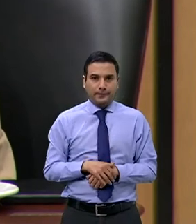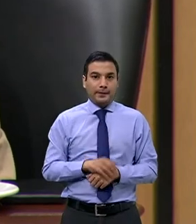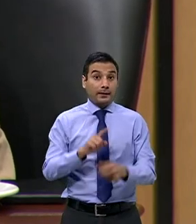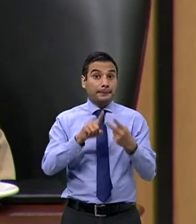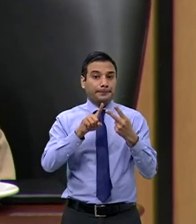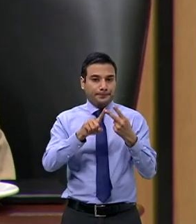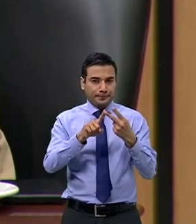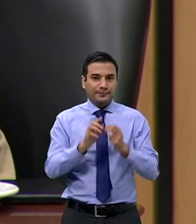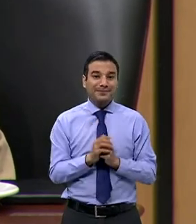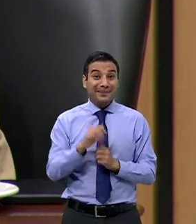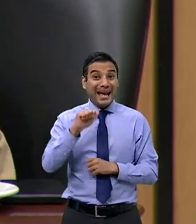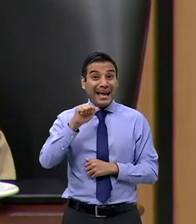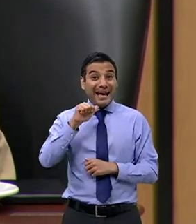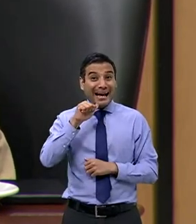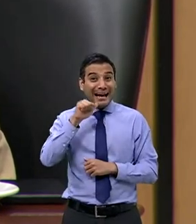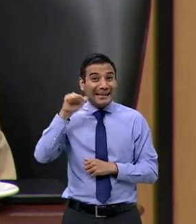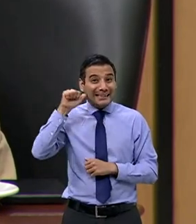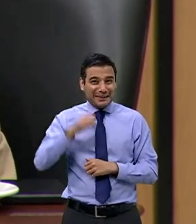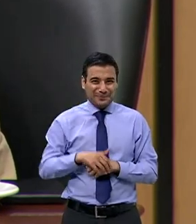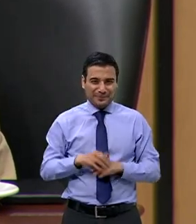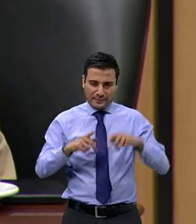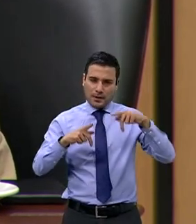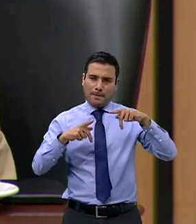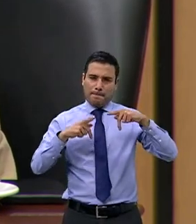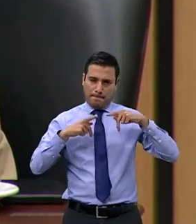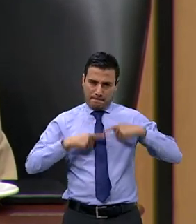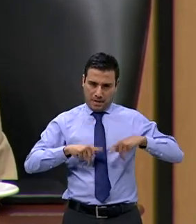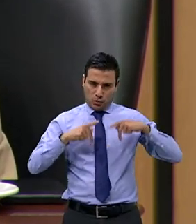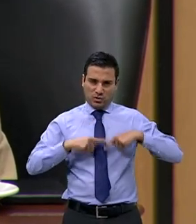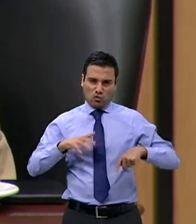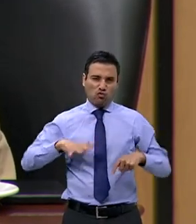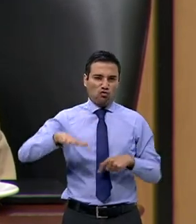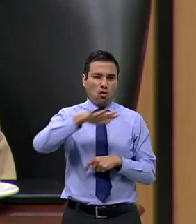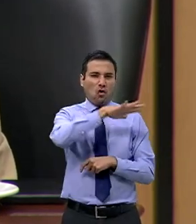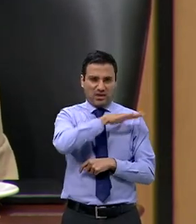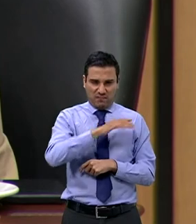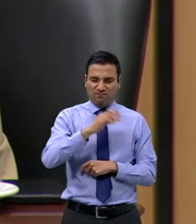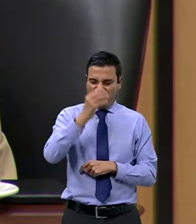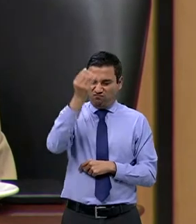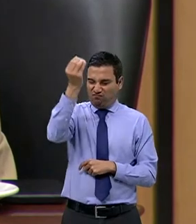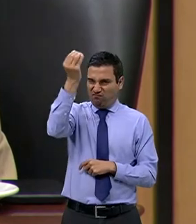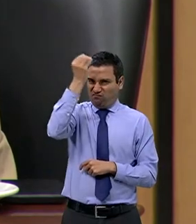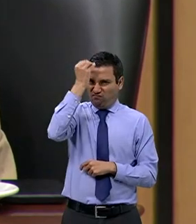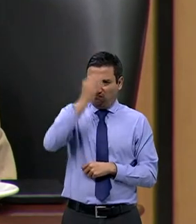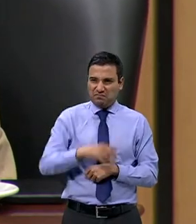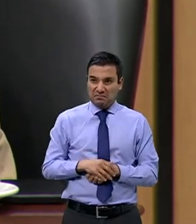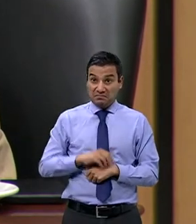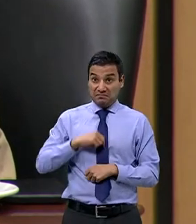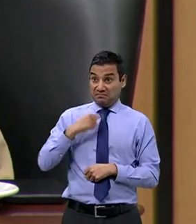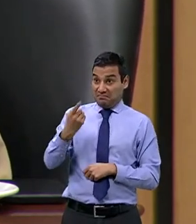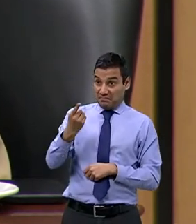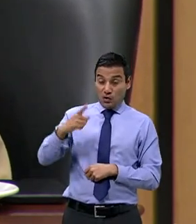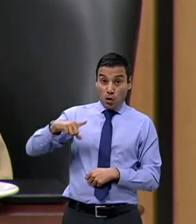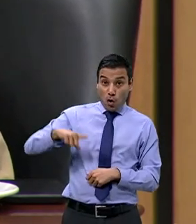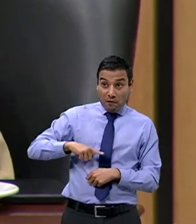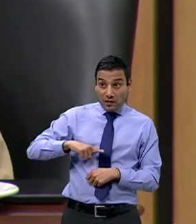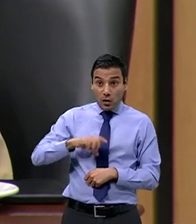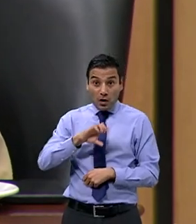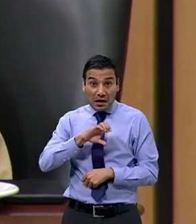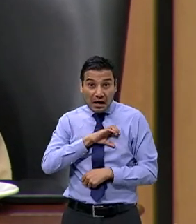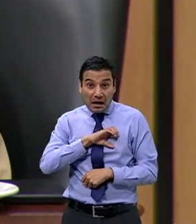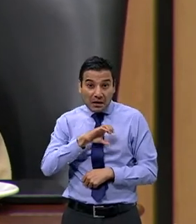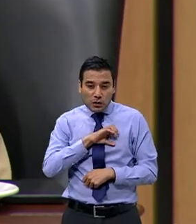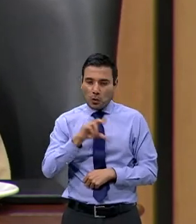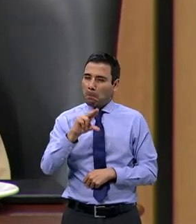el pueblo sabio demostró que ya no los quiere que no confía en su